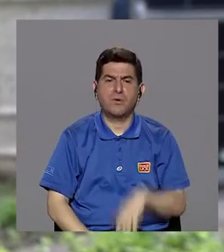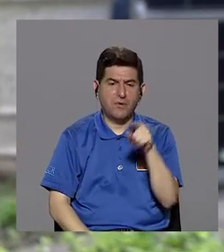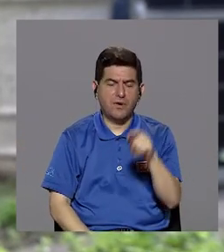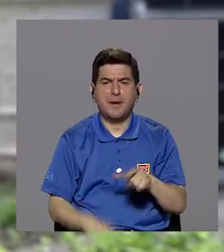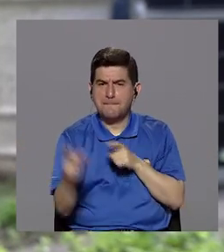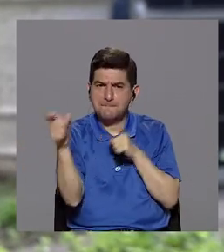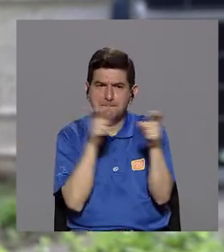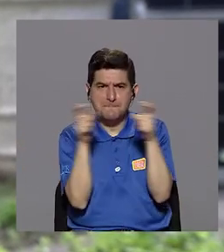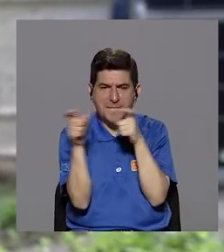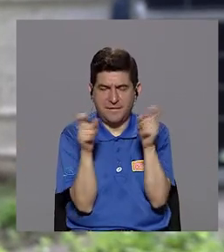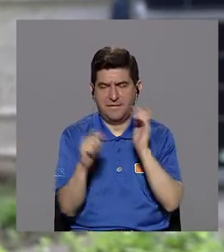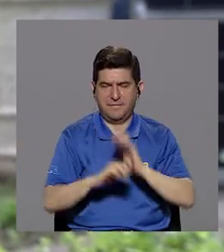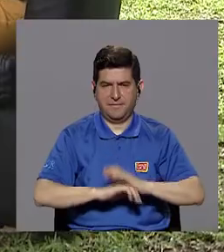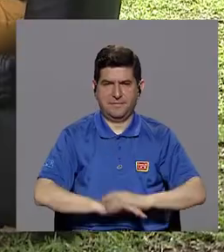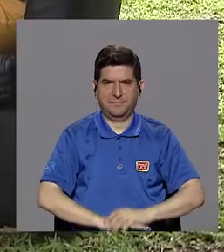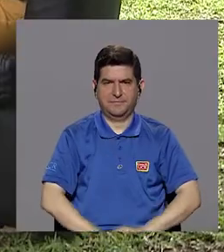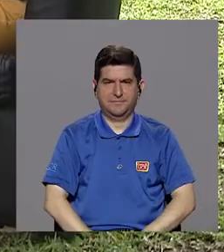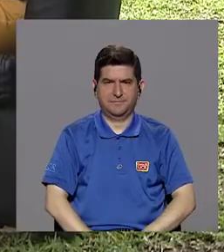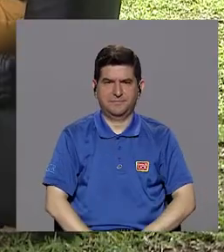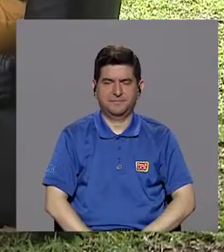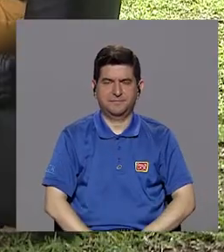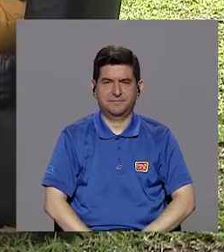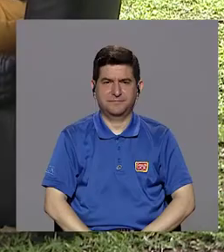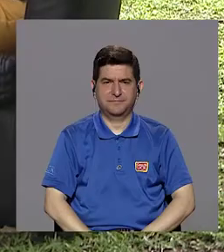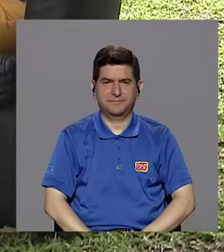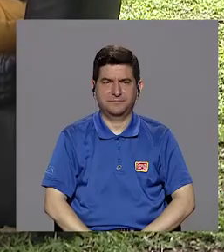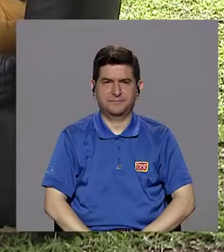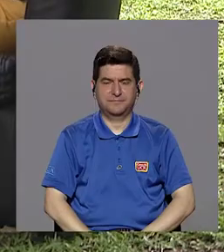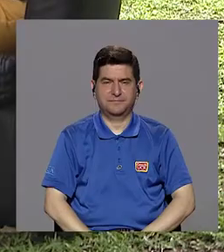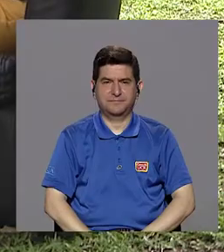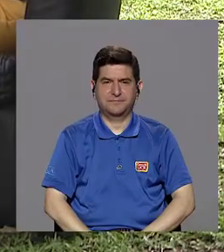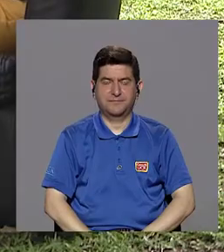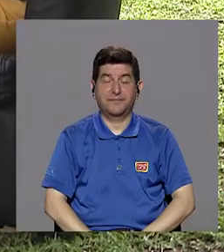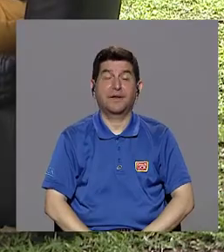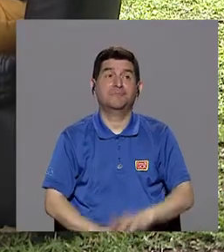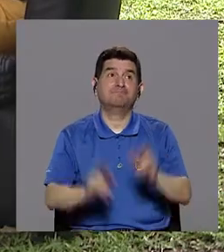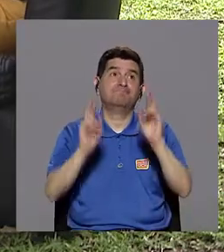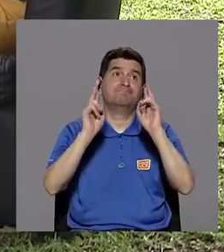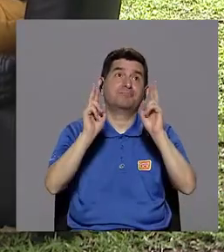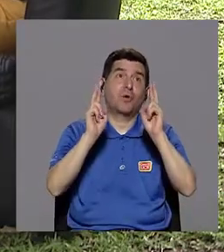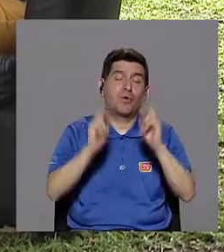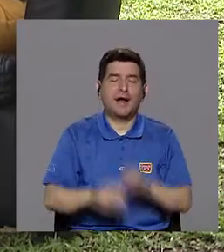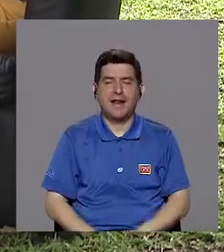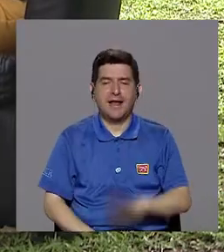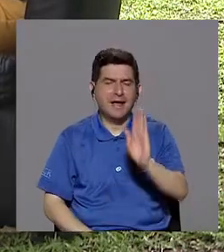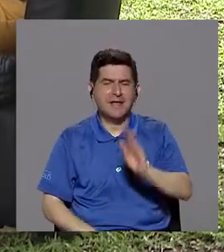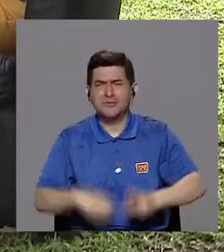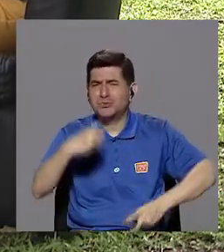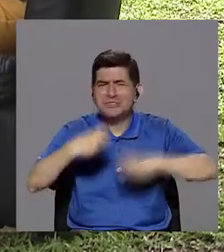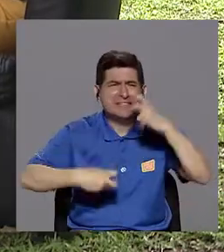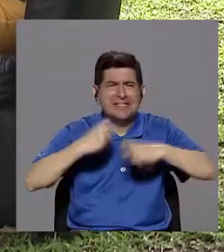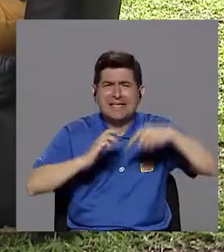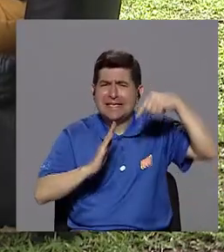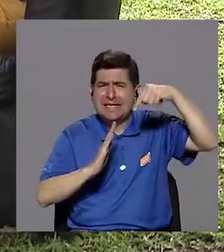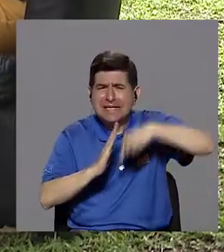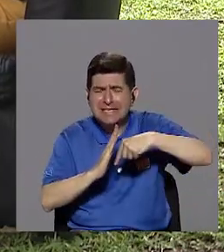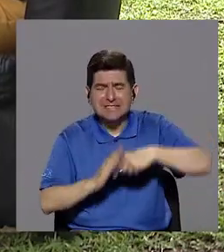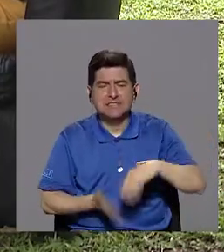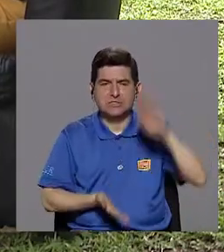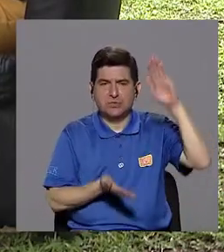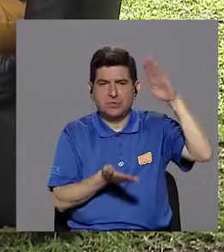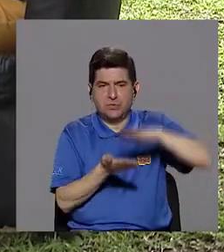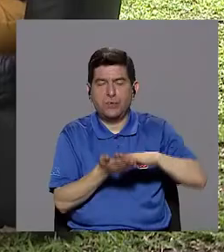el manejo de la misma y pues ojalá disminuir las crisis, ¿verdad? Uh-huh. Entonces en este